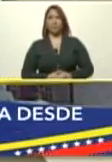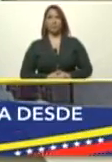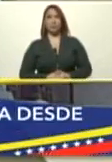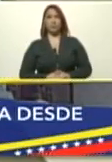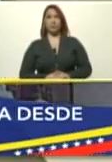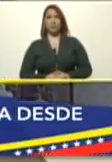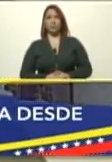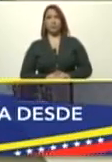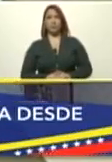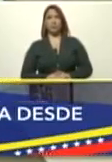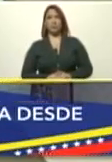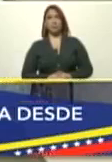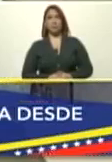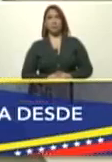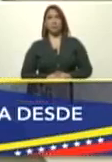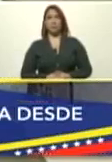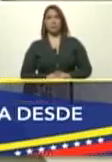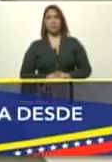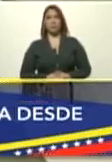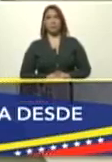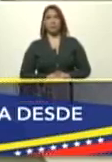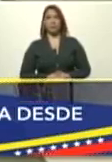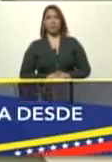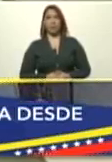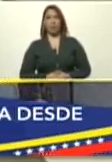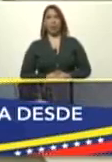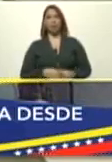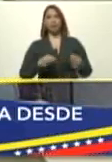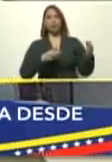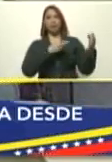de Tchaikovsky la obertura